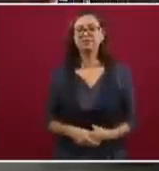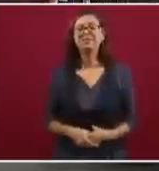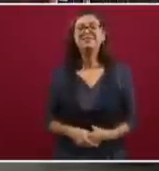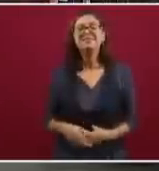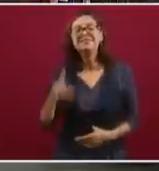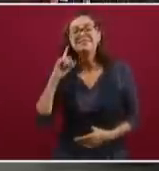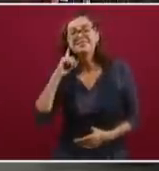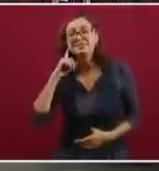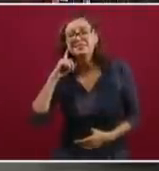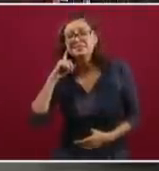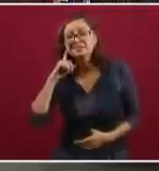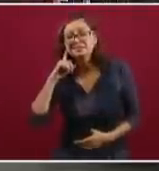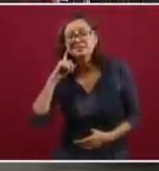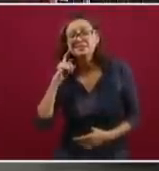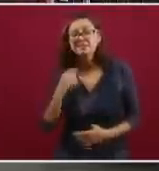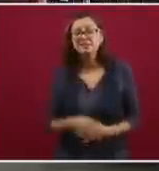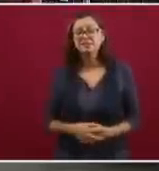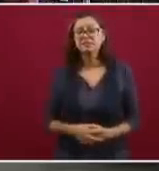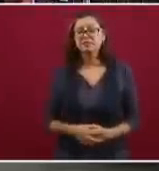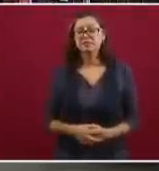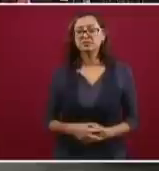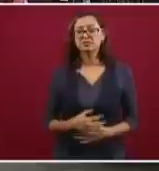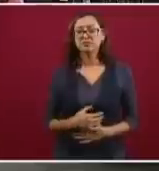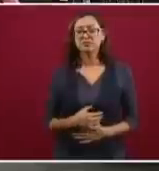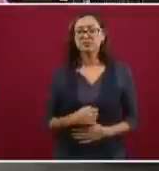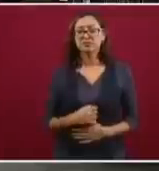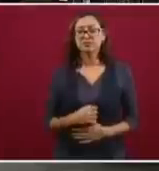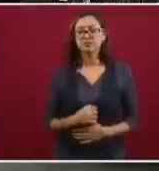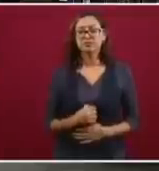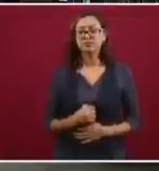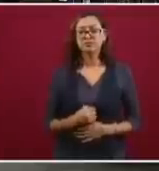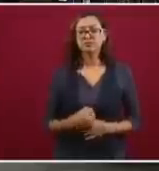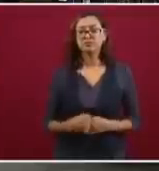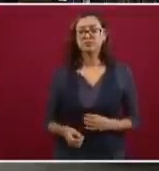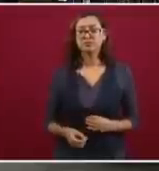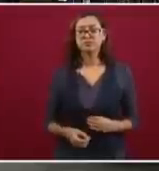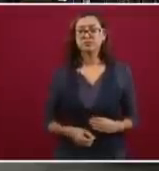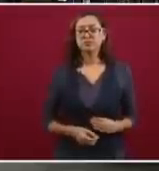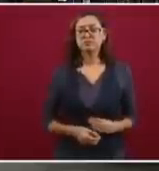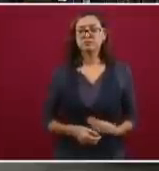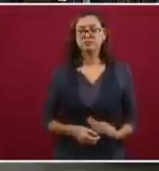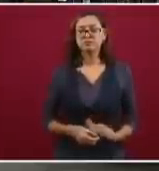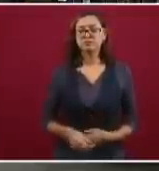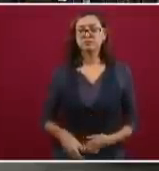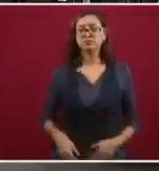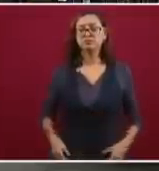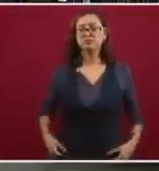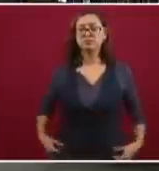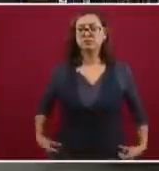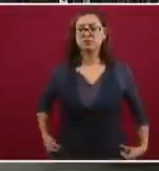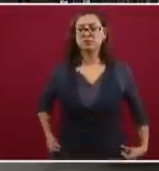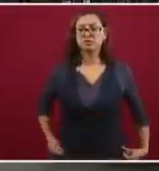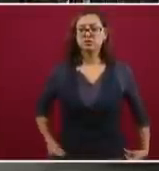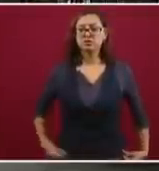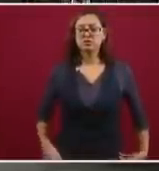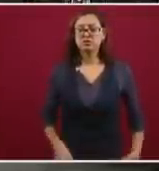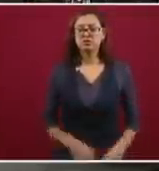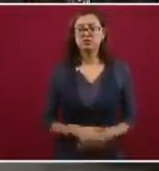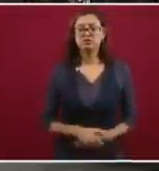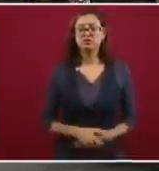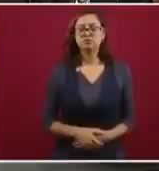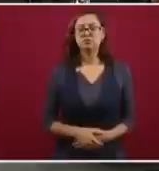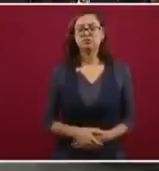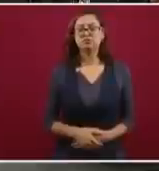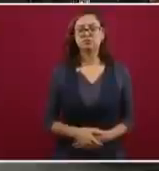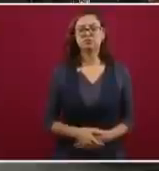¿Cómo? Sobre Pemex, que ha dicho Fitch, las calificadoras, que no es suficiente…